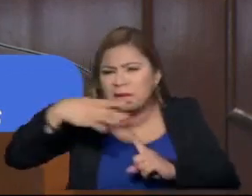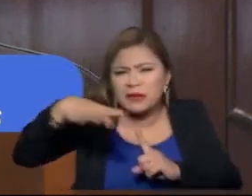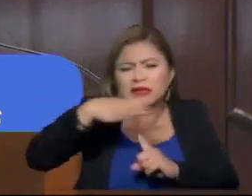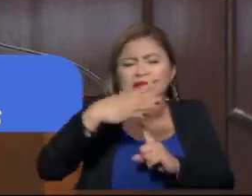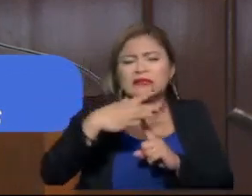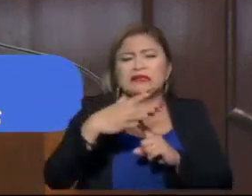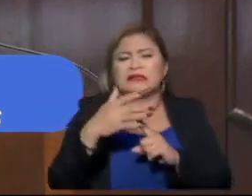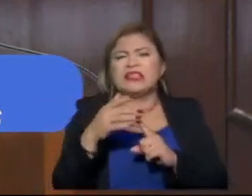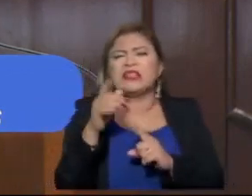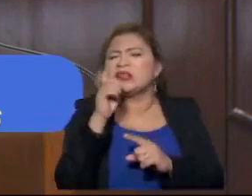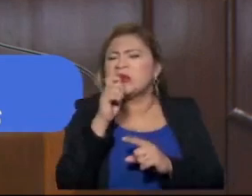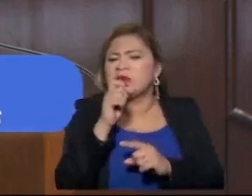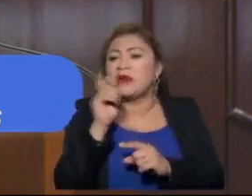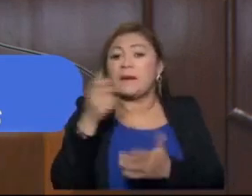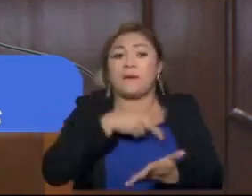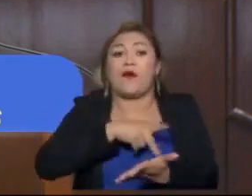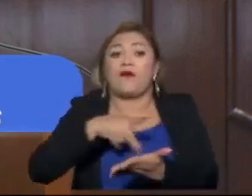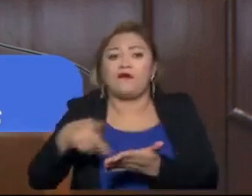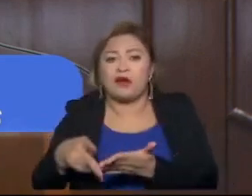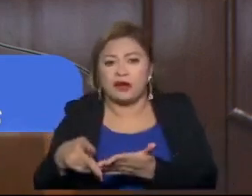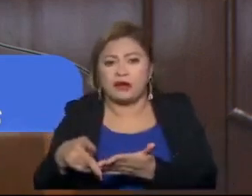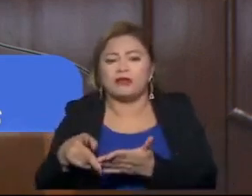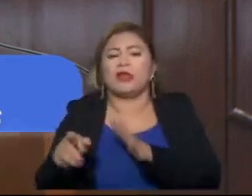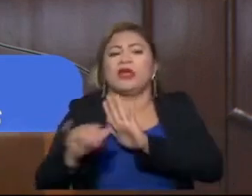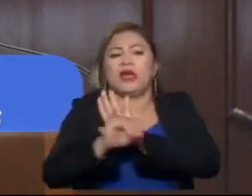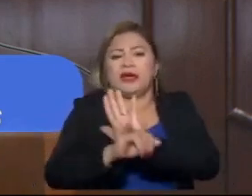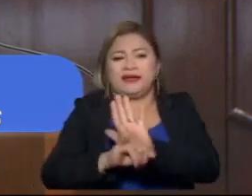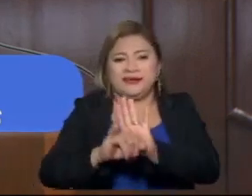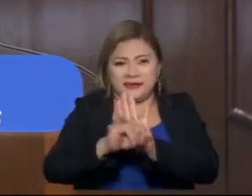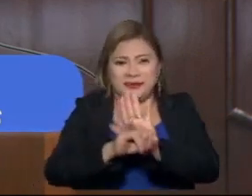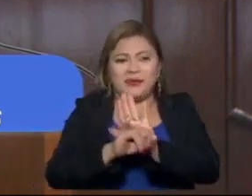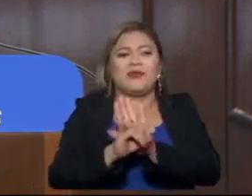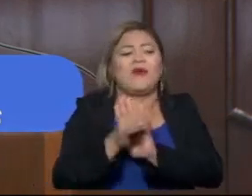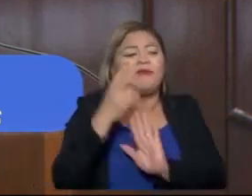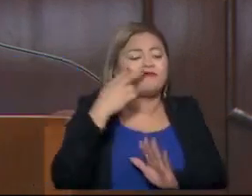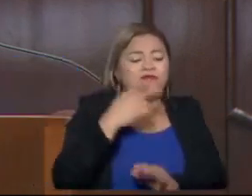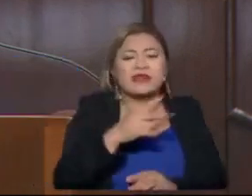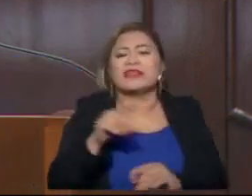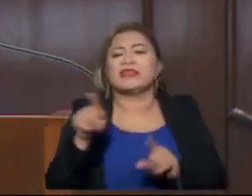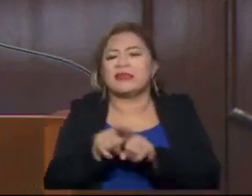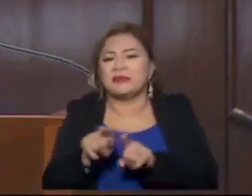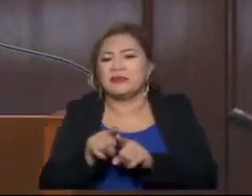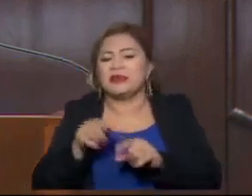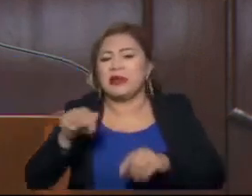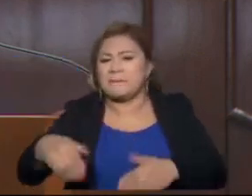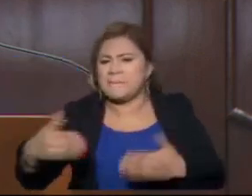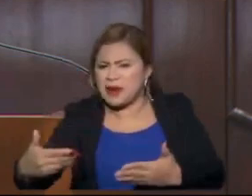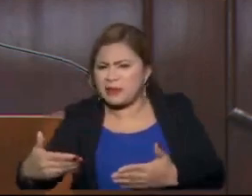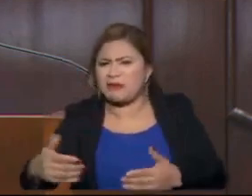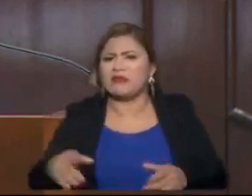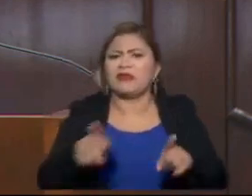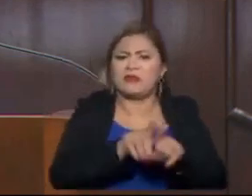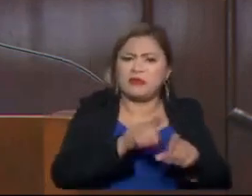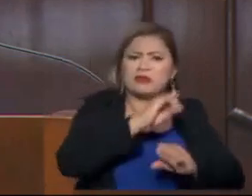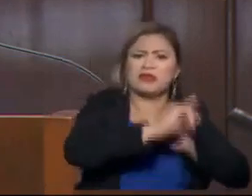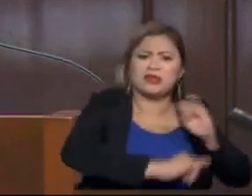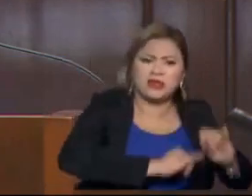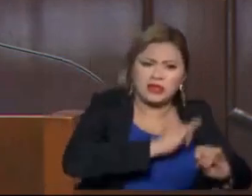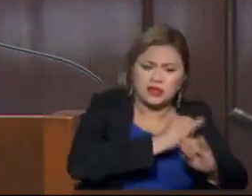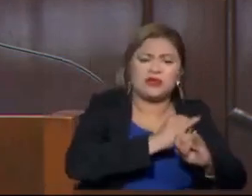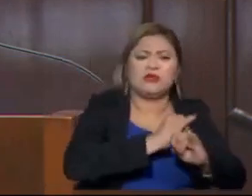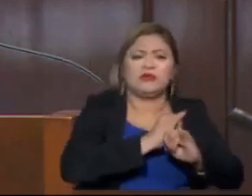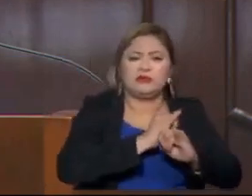equipo de profesionales idóneos, nacionales e internacionales, representativo de